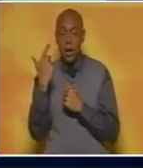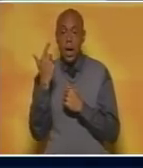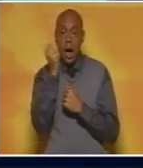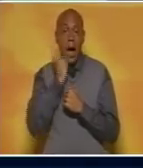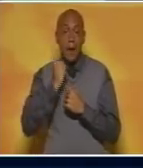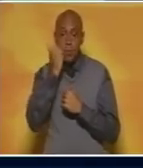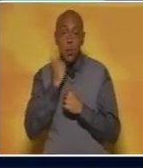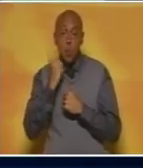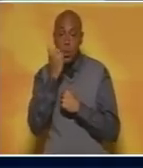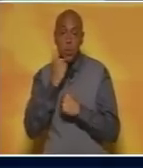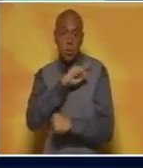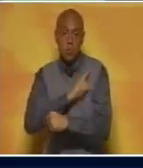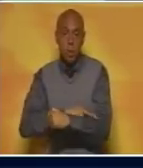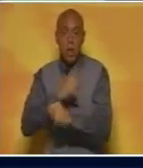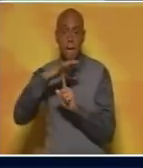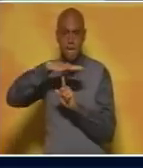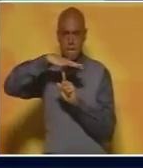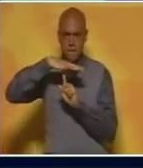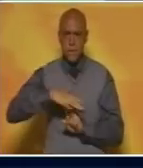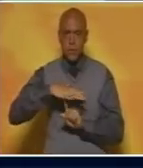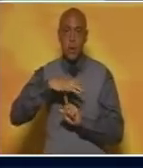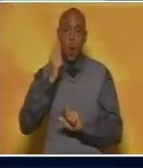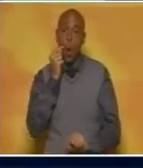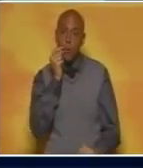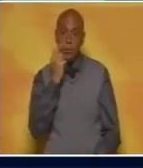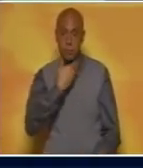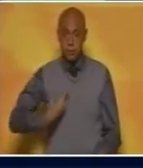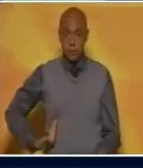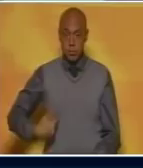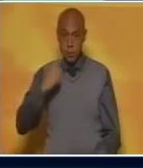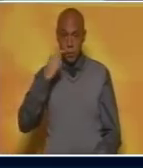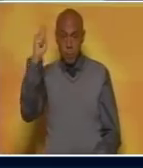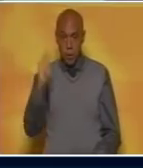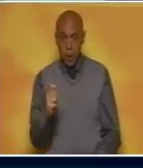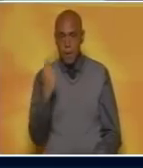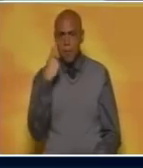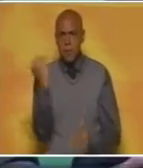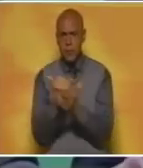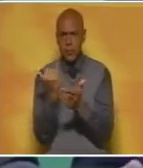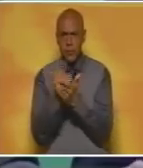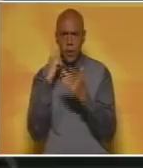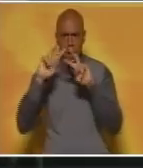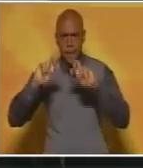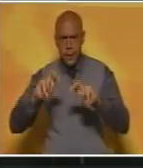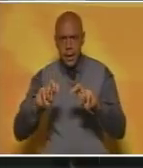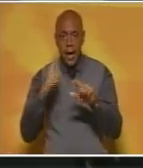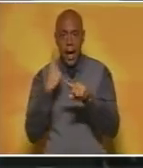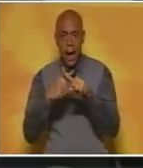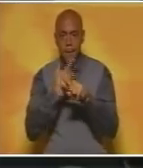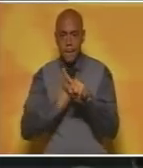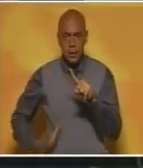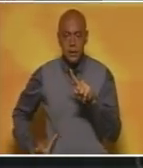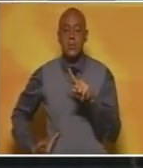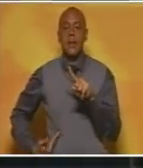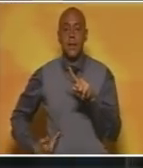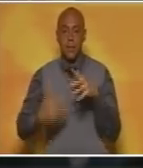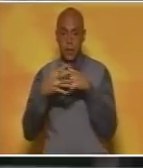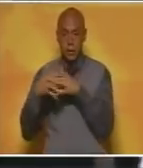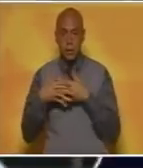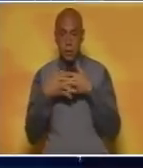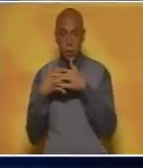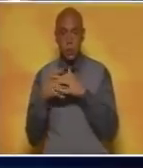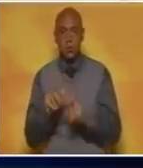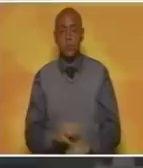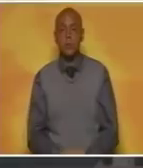cuando presuntamente presionó al mandatario ucraniano Vladimir Zelensky para investigar al ex vicepresidente Joe Biden.